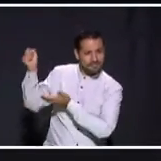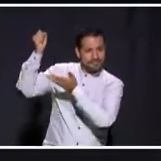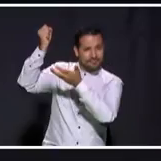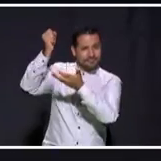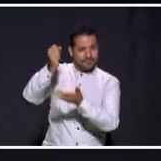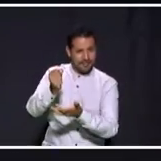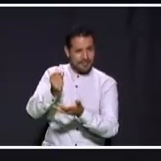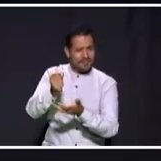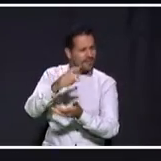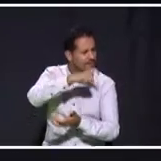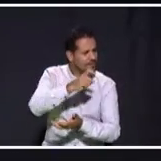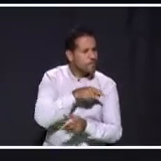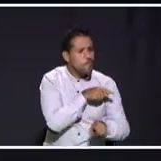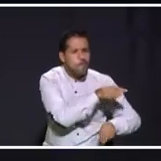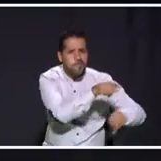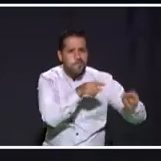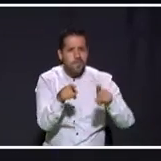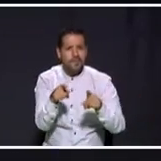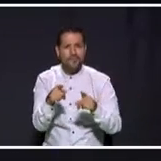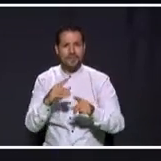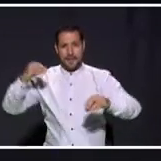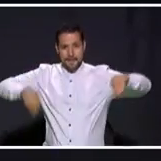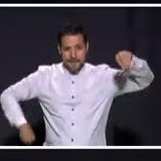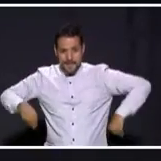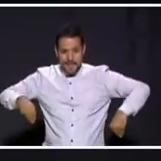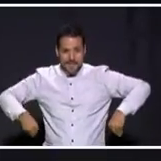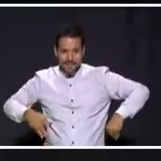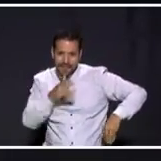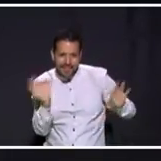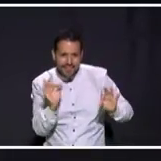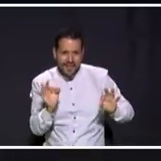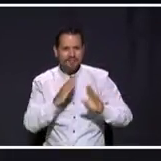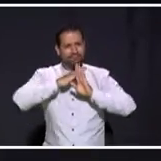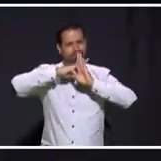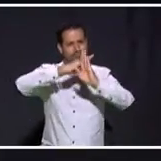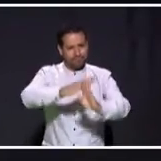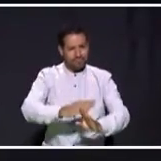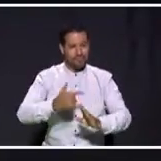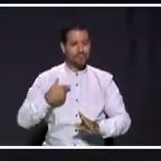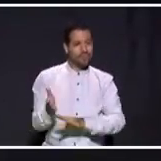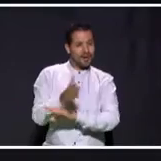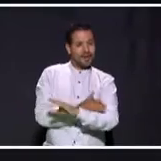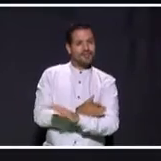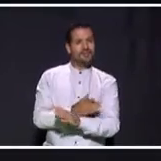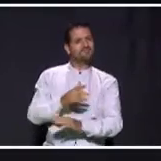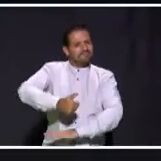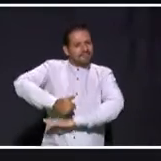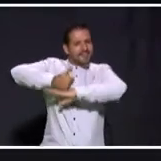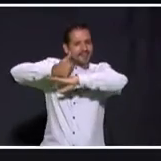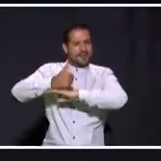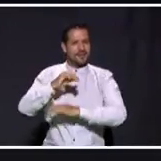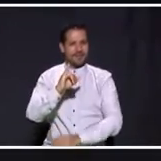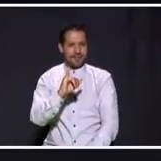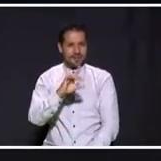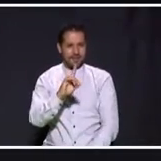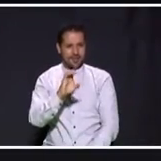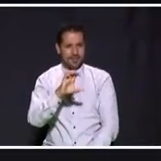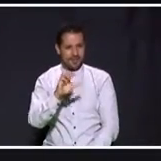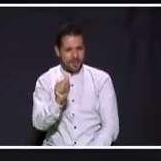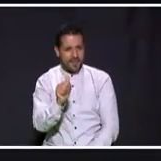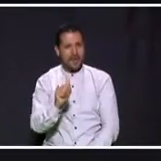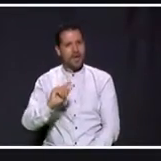no hay corrupción el recurso y el dinero siempre alcanza quiero decirles que fui gerente del idea durante la administración del gobernador luís pérez